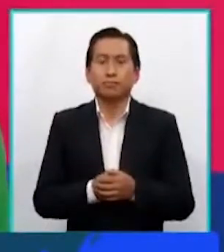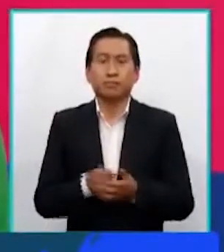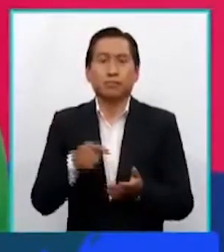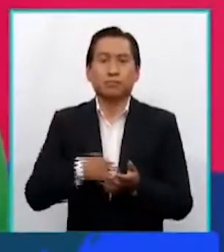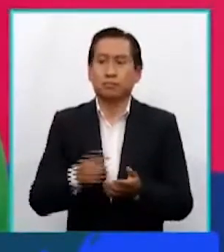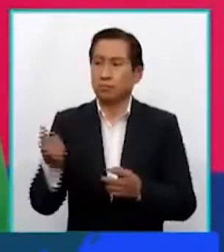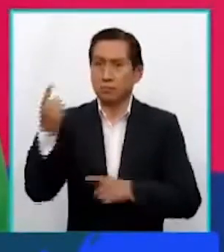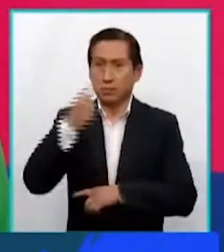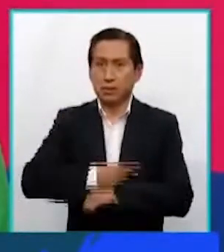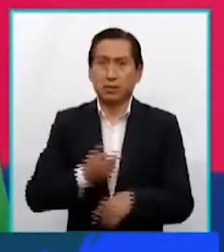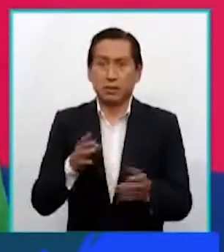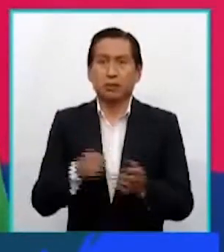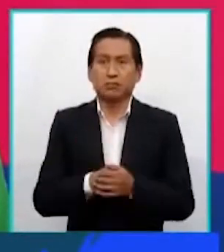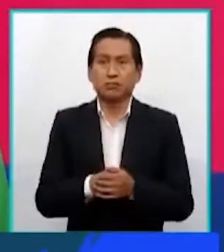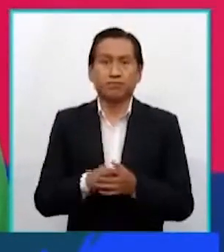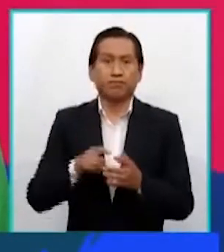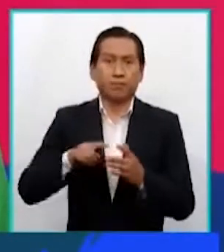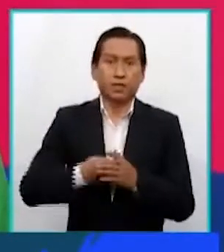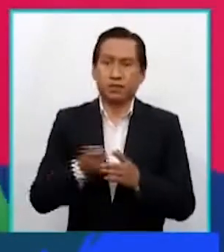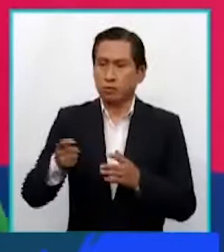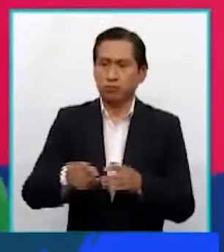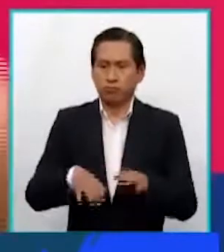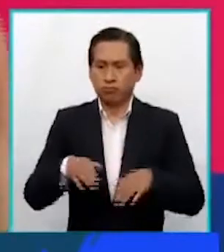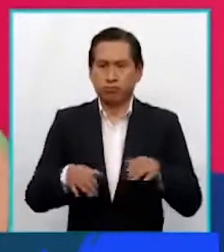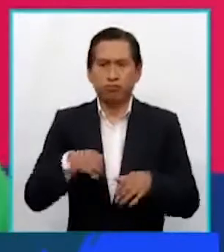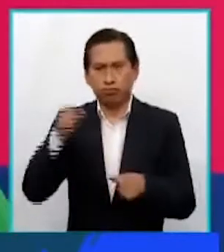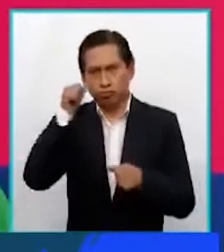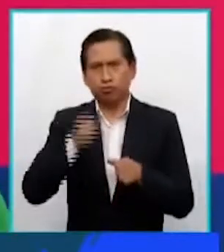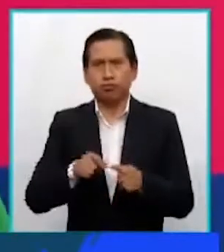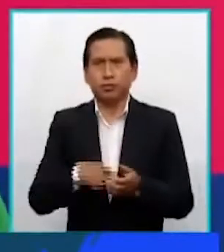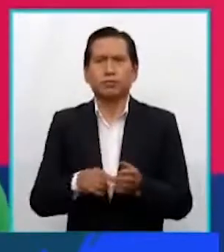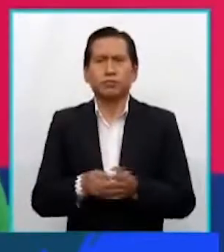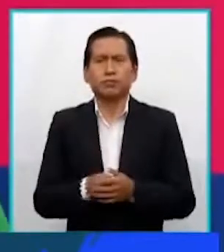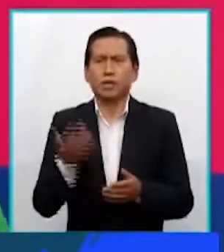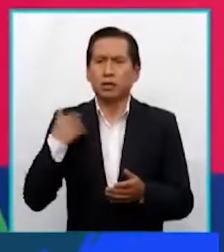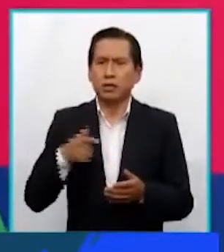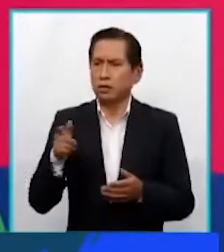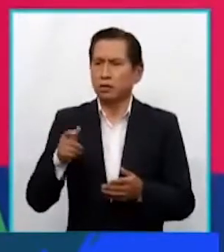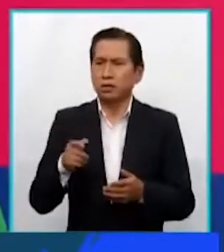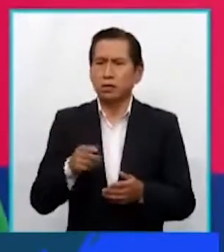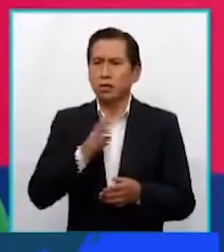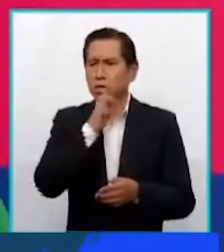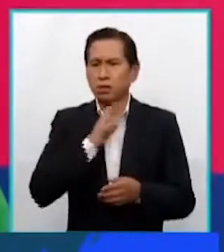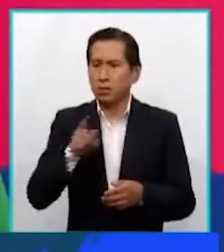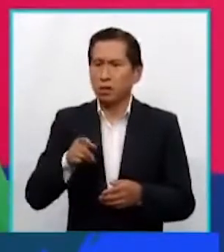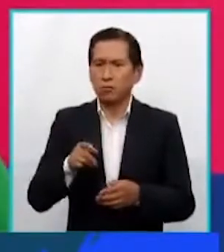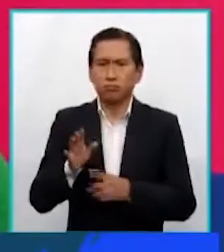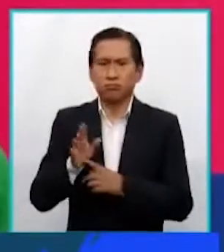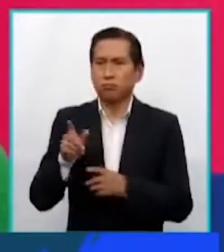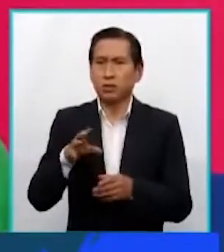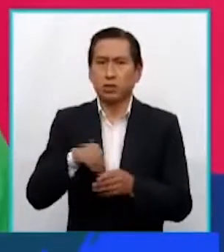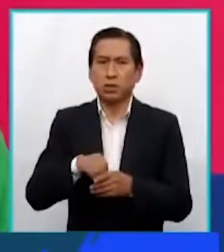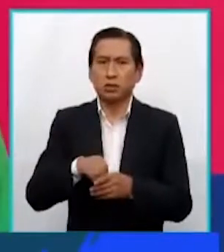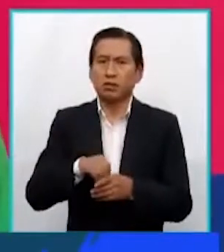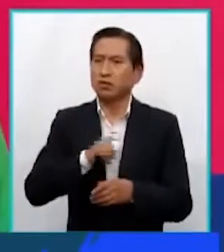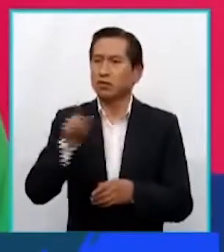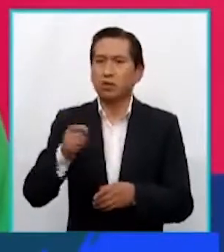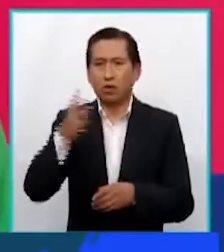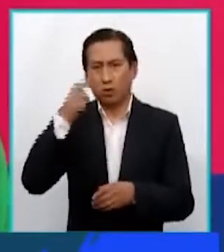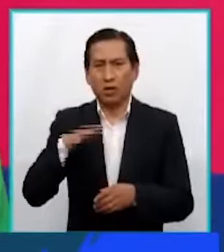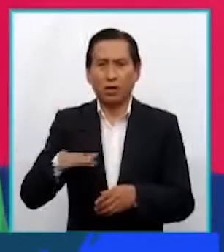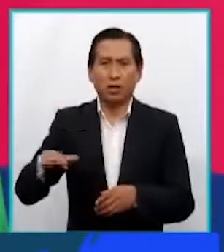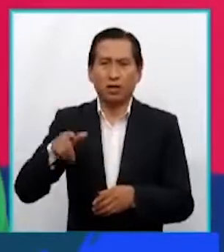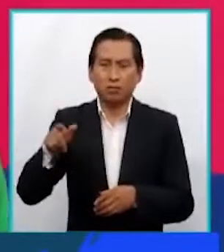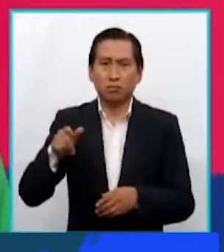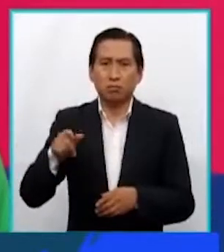ahí un día, pues ya hemos empezado con el cajón. Me acuerdo que tocamos en un restaurante, allá en San Miguel, con mi primo,